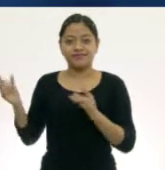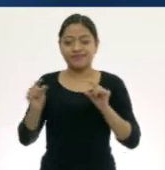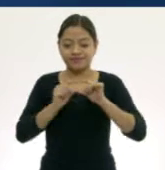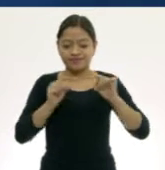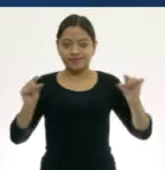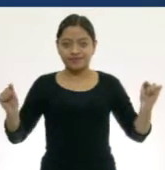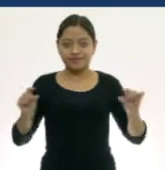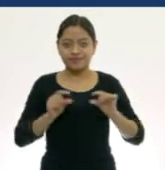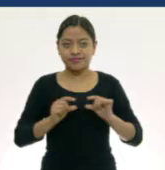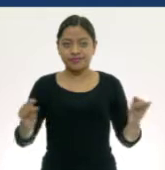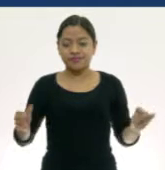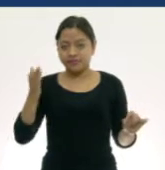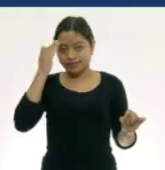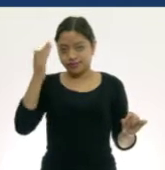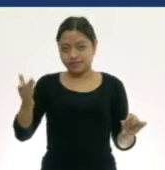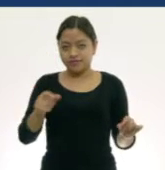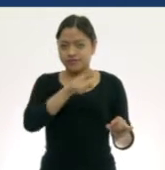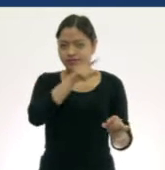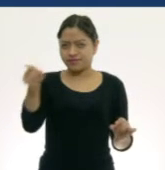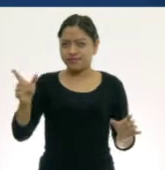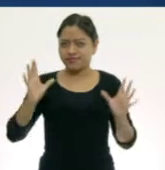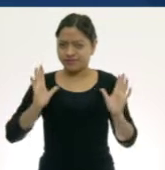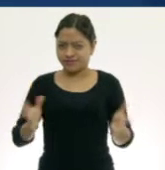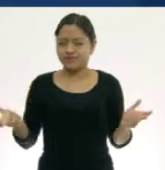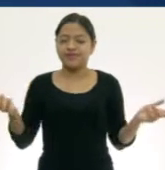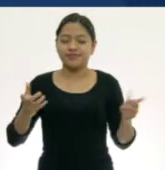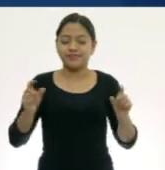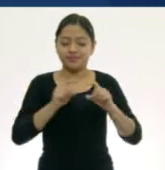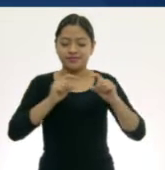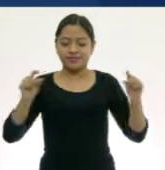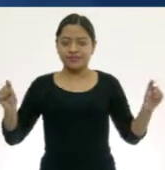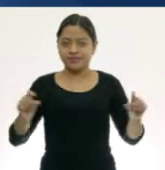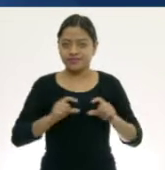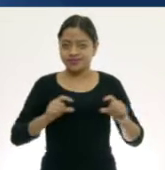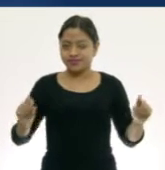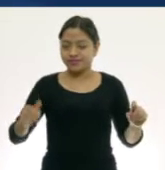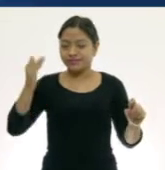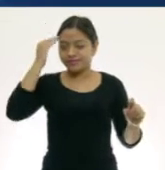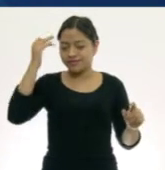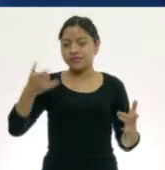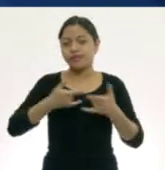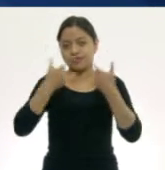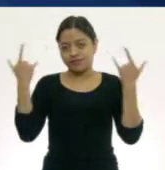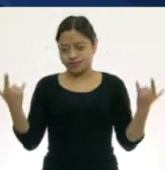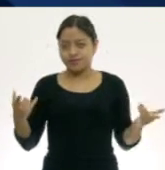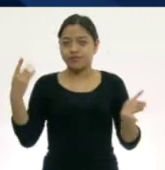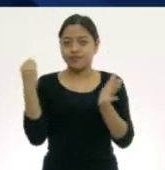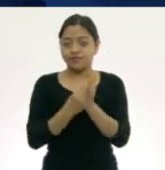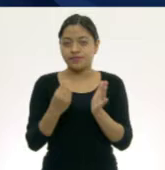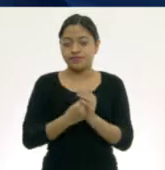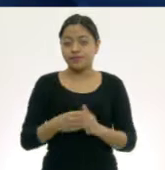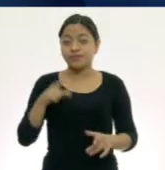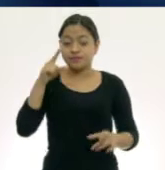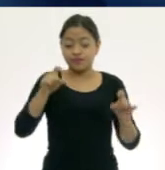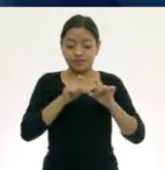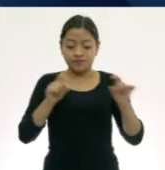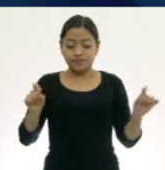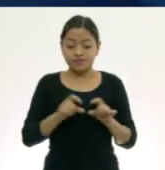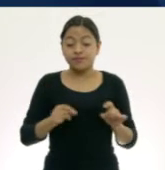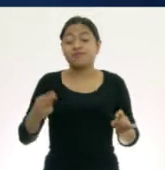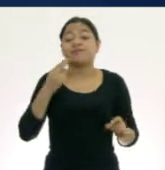tiempo. Ustedes ya hicieron una línea del tiempo en historia. Sí. Y nos dimos cuenta de la utilidad que